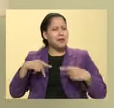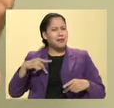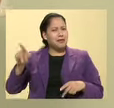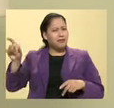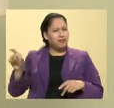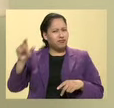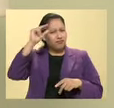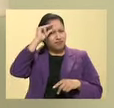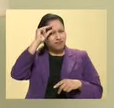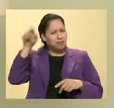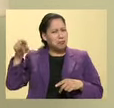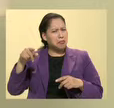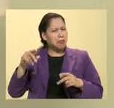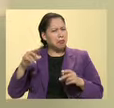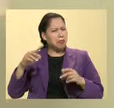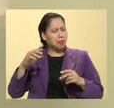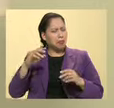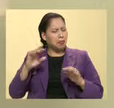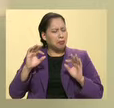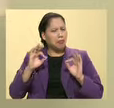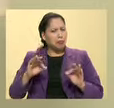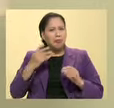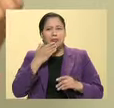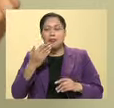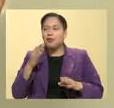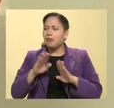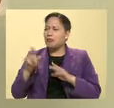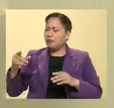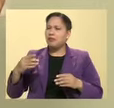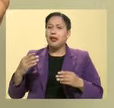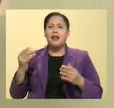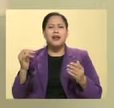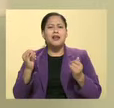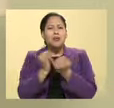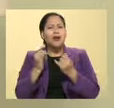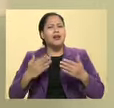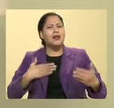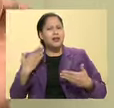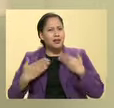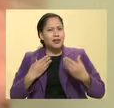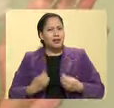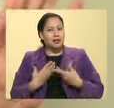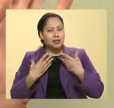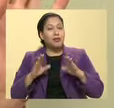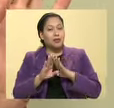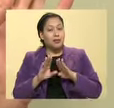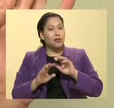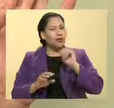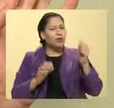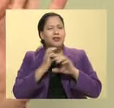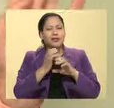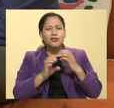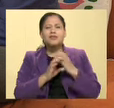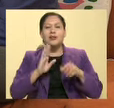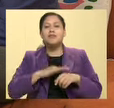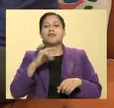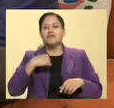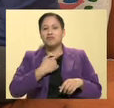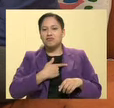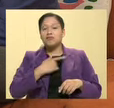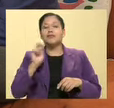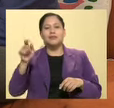evidentemente preparada, por supuesto, divertida, pero más que cualquier otra cosa,